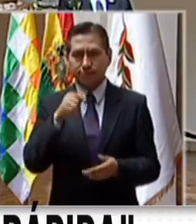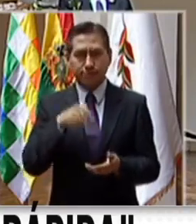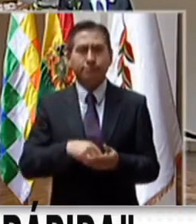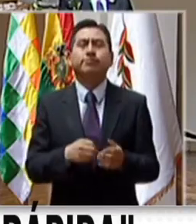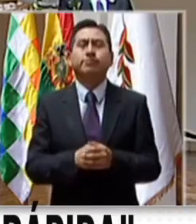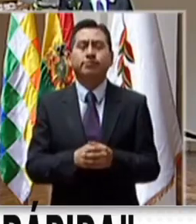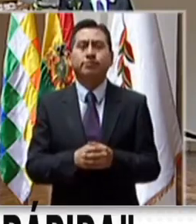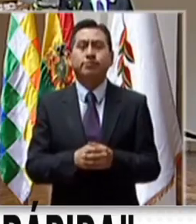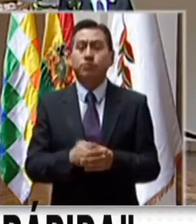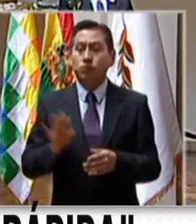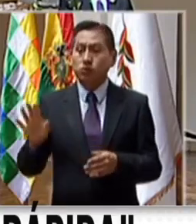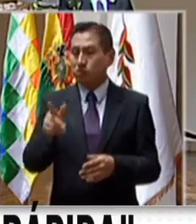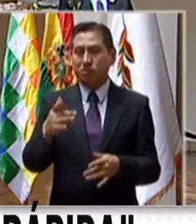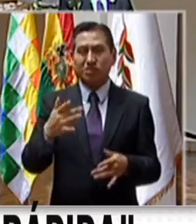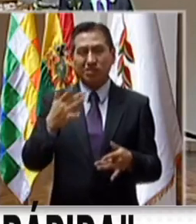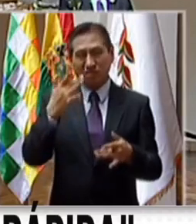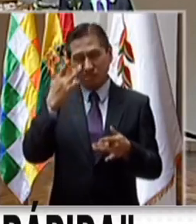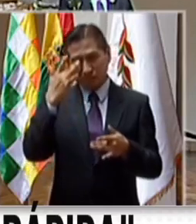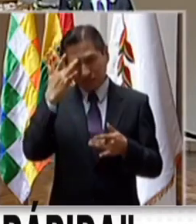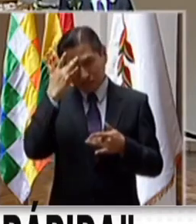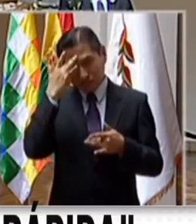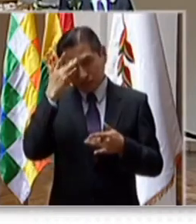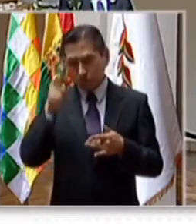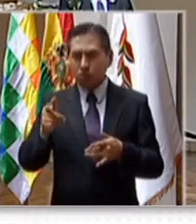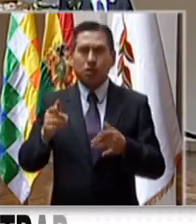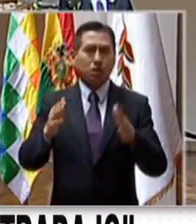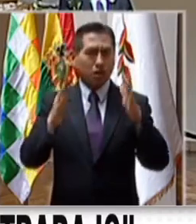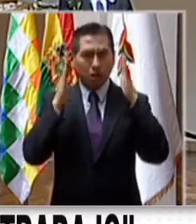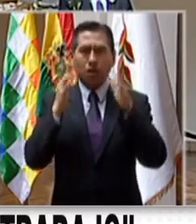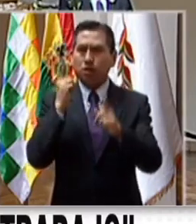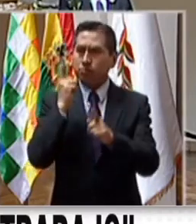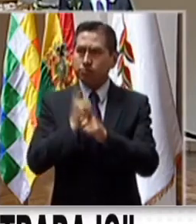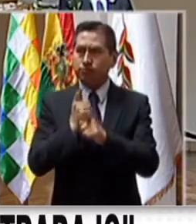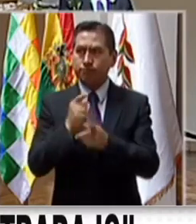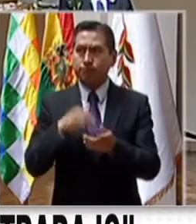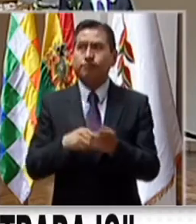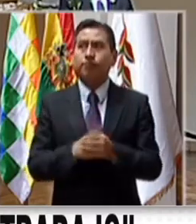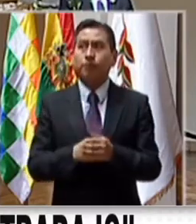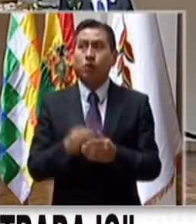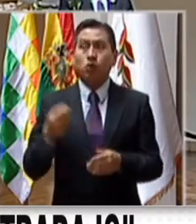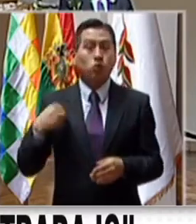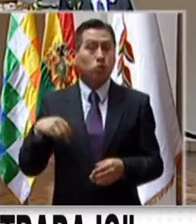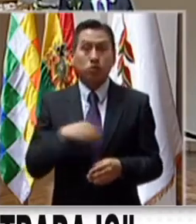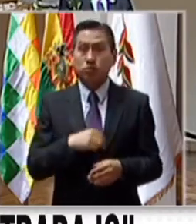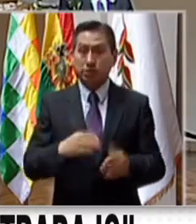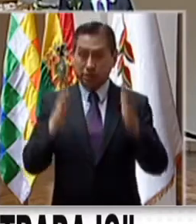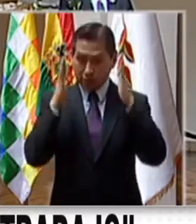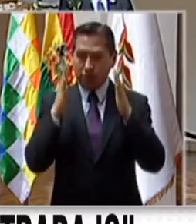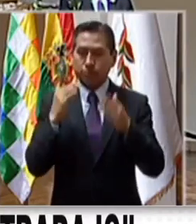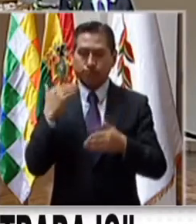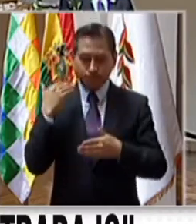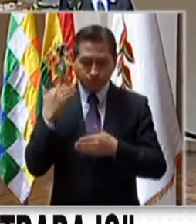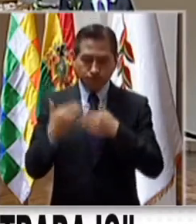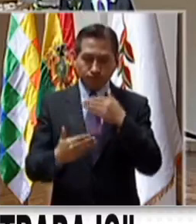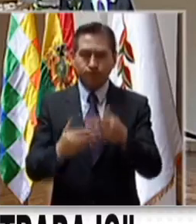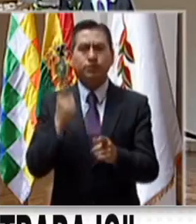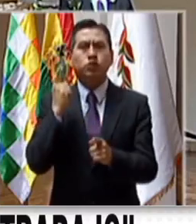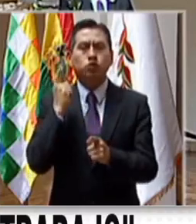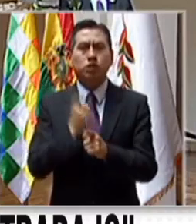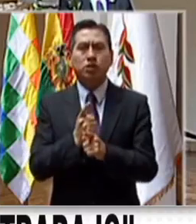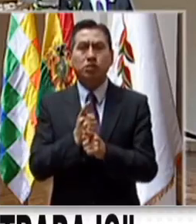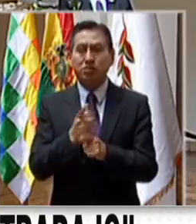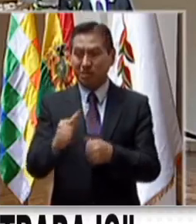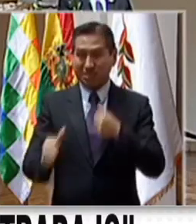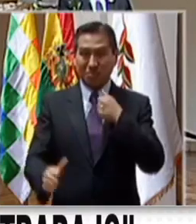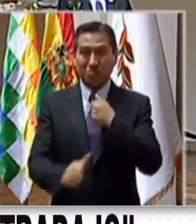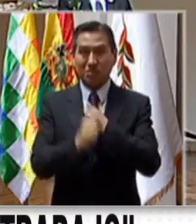de que los pacientes están siendo atendidos y estamos tomando los pasos correctos para reducir el riesgo de